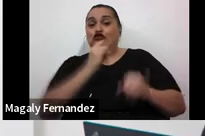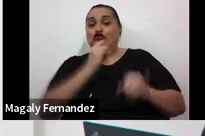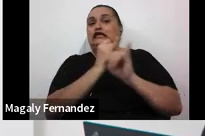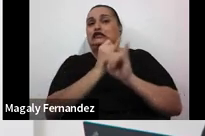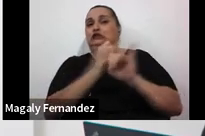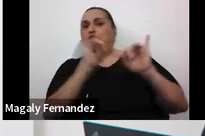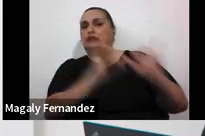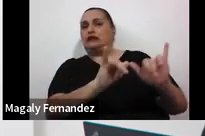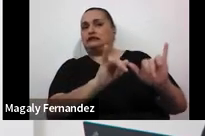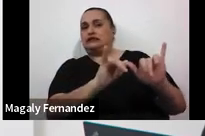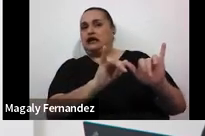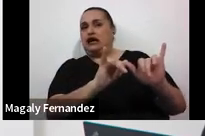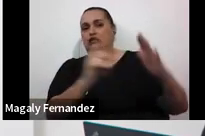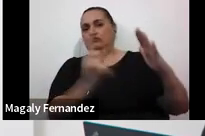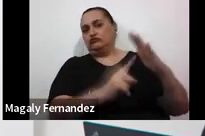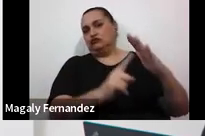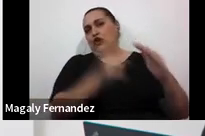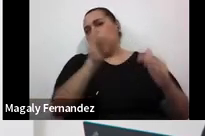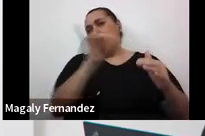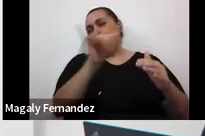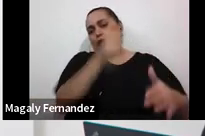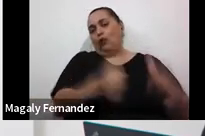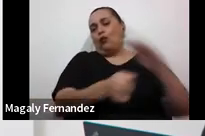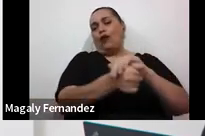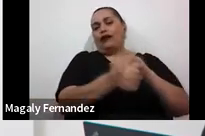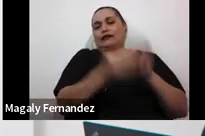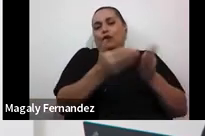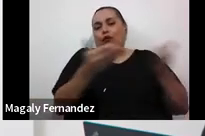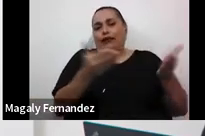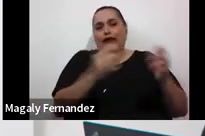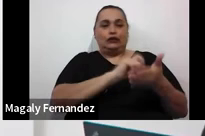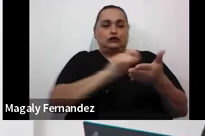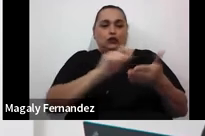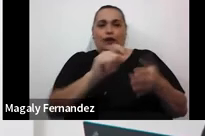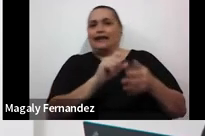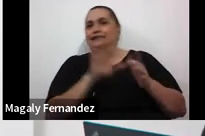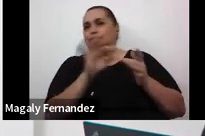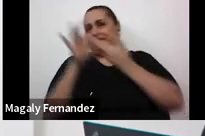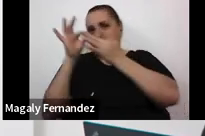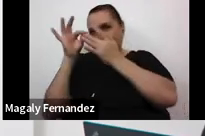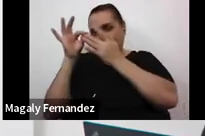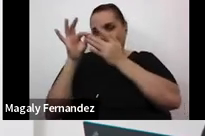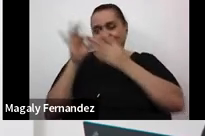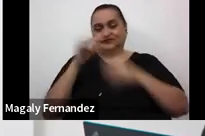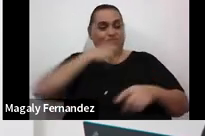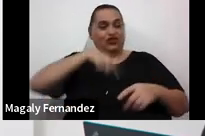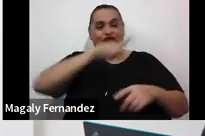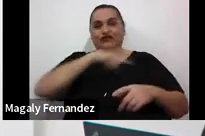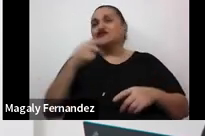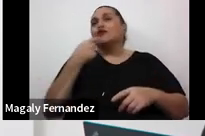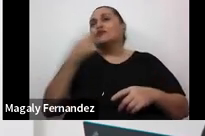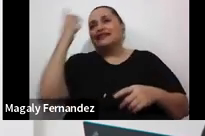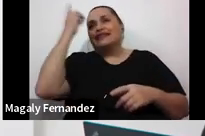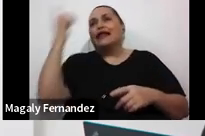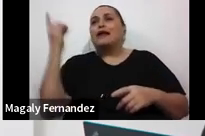donde se nos metía o guardaban como un objeto en alguna escuela especial y éramos como decías